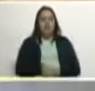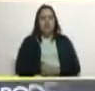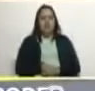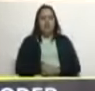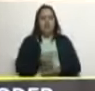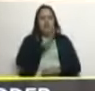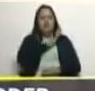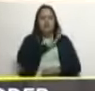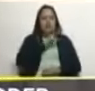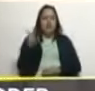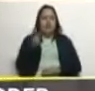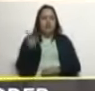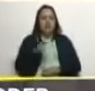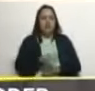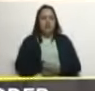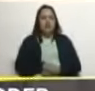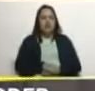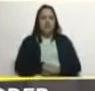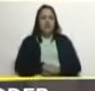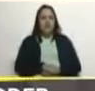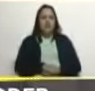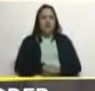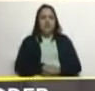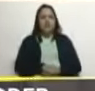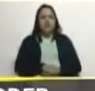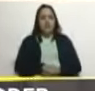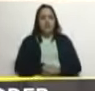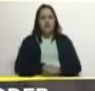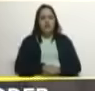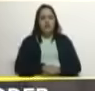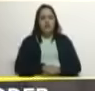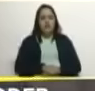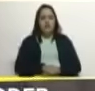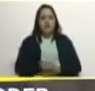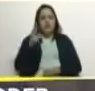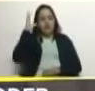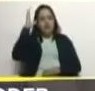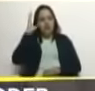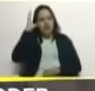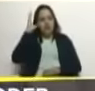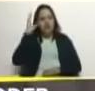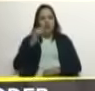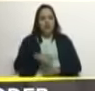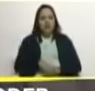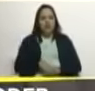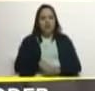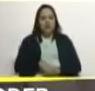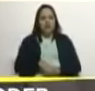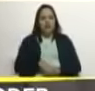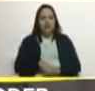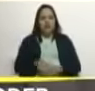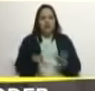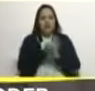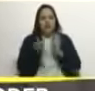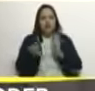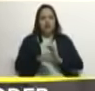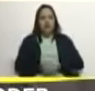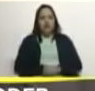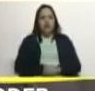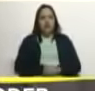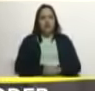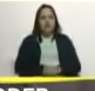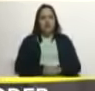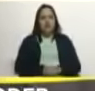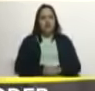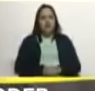pues, con el conocimiento, con la capacidad jurídica de elaboración de